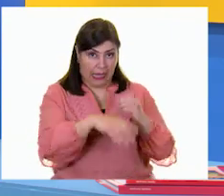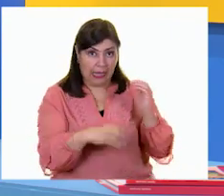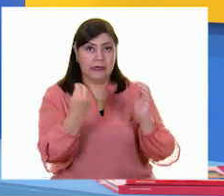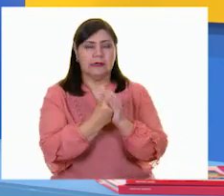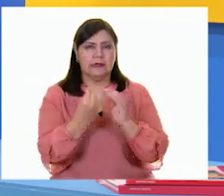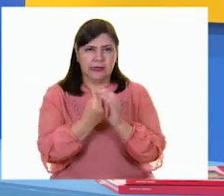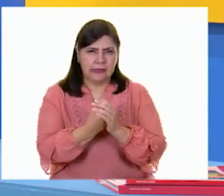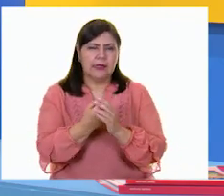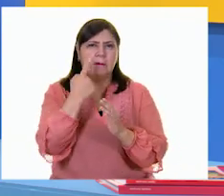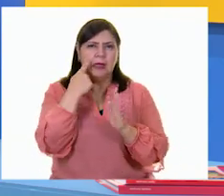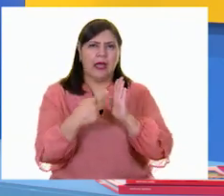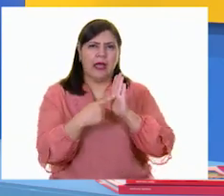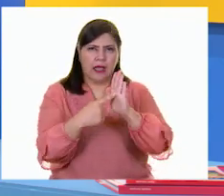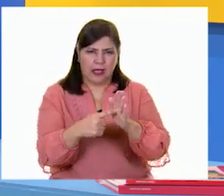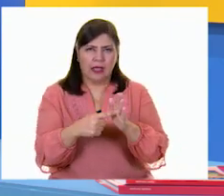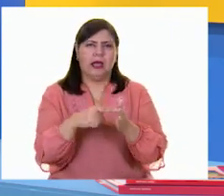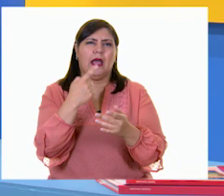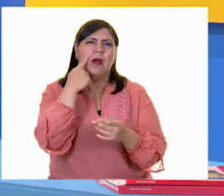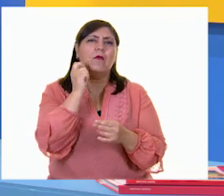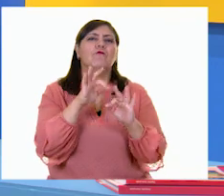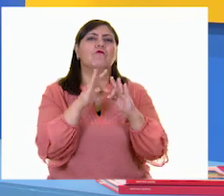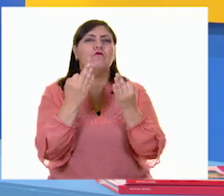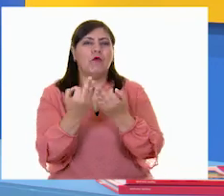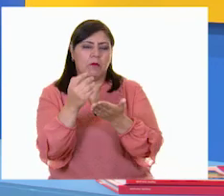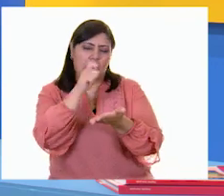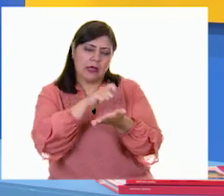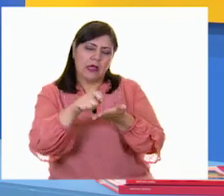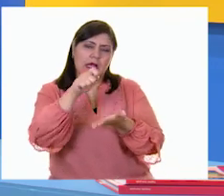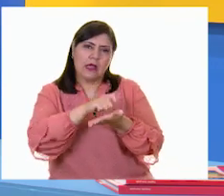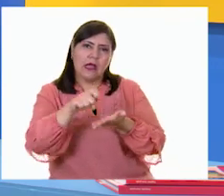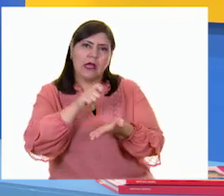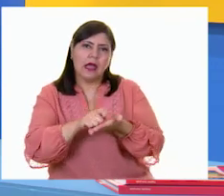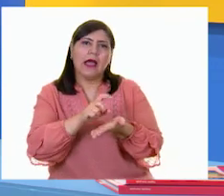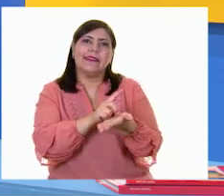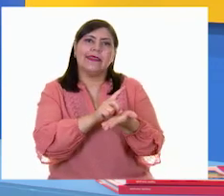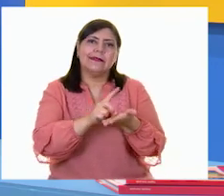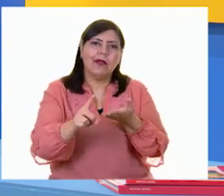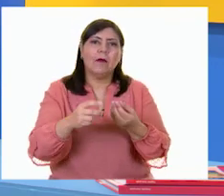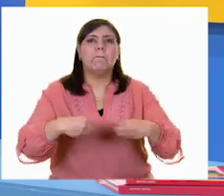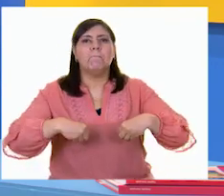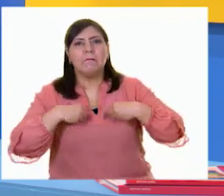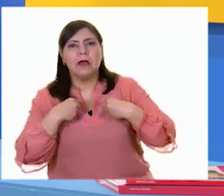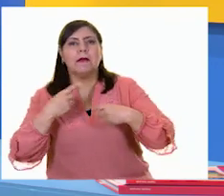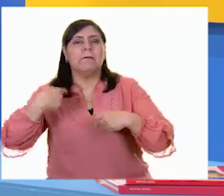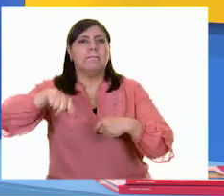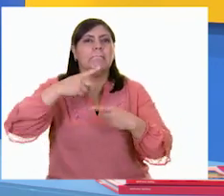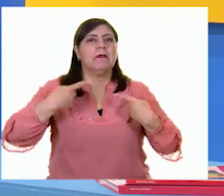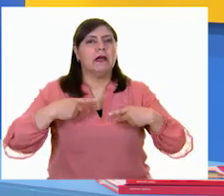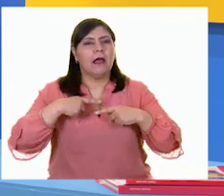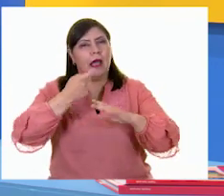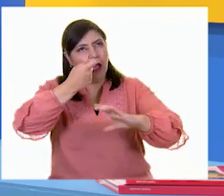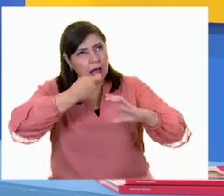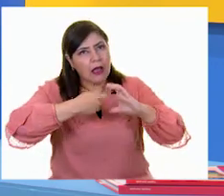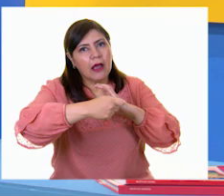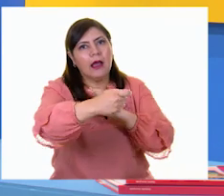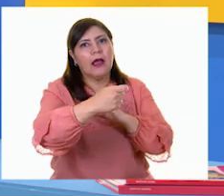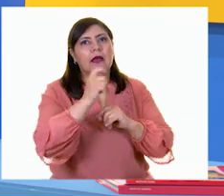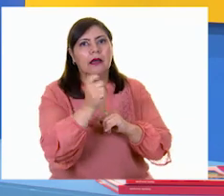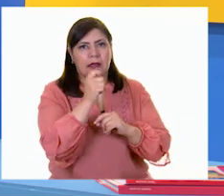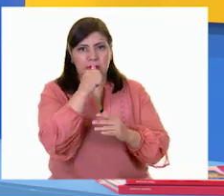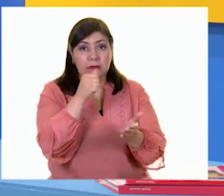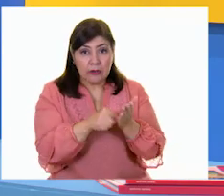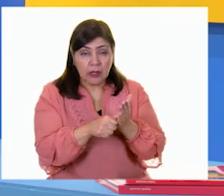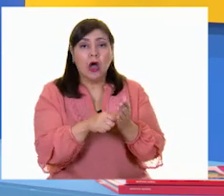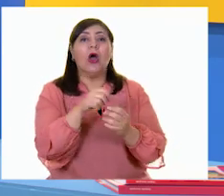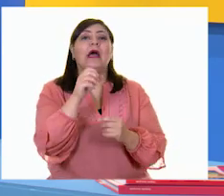para ejemplificar la forma en que deben anotarse los datos de las direcciones postales del destinatario, en este caso tu tía,